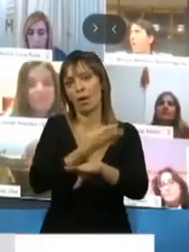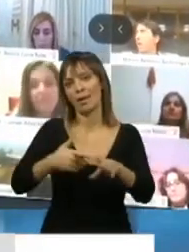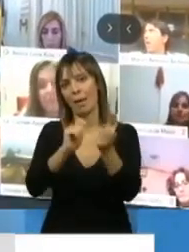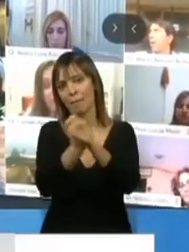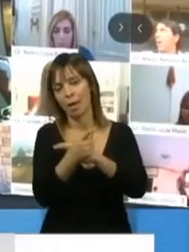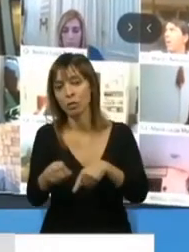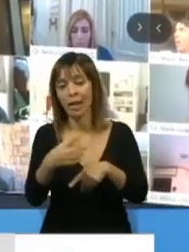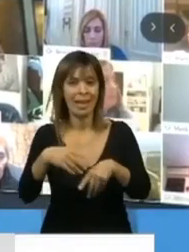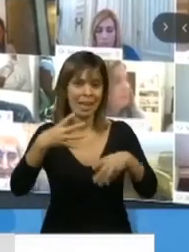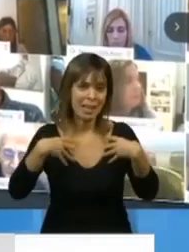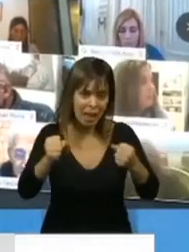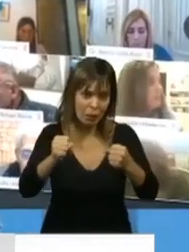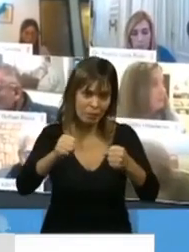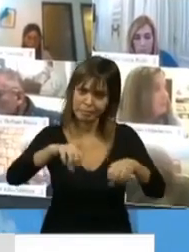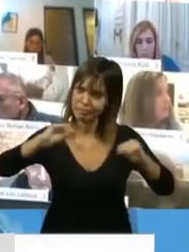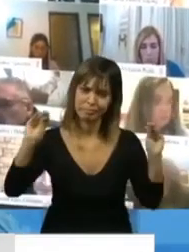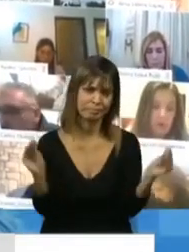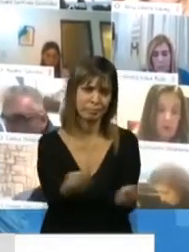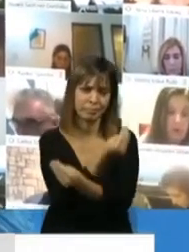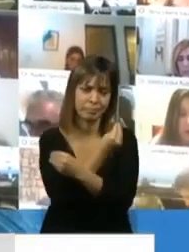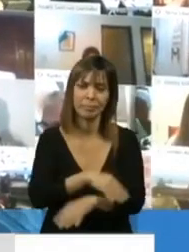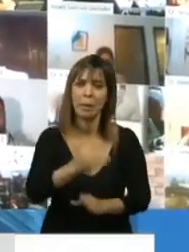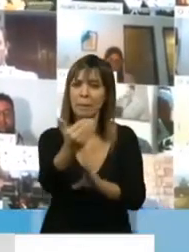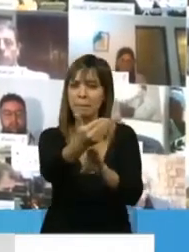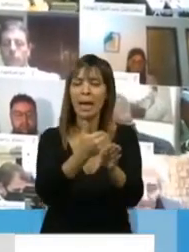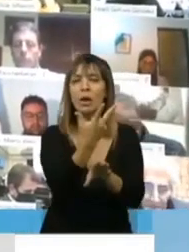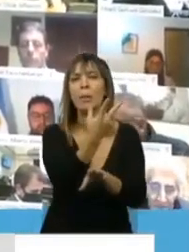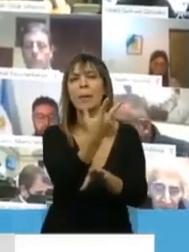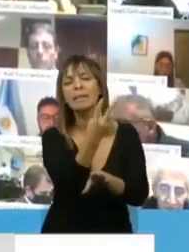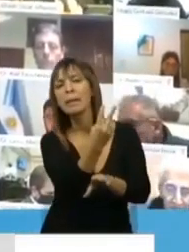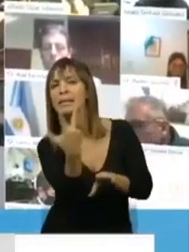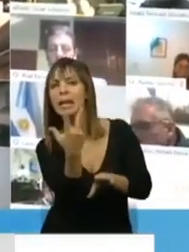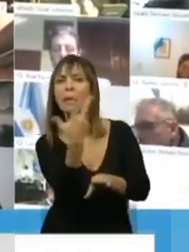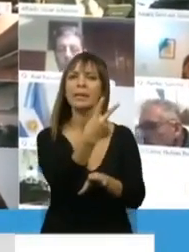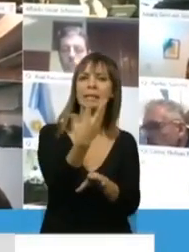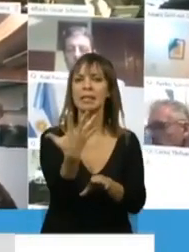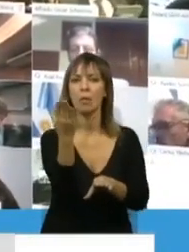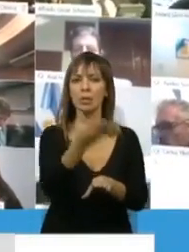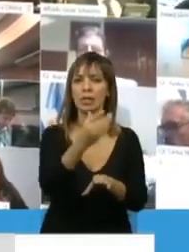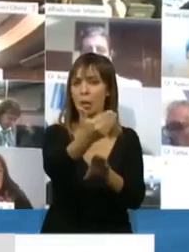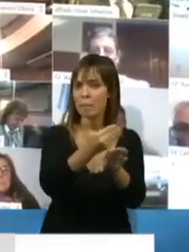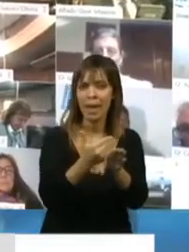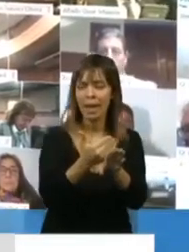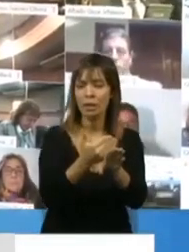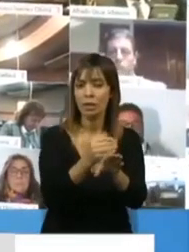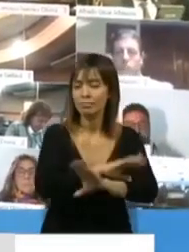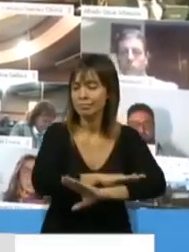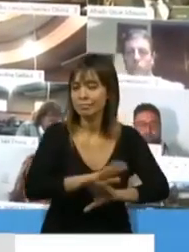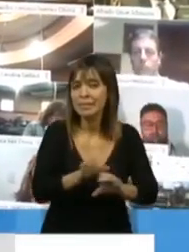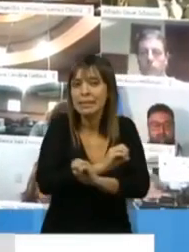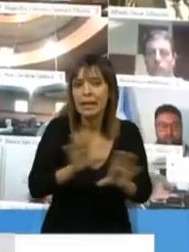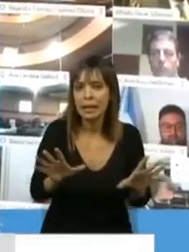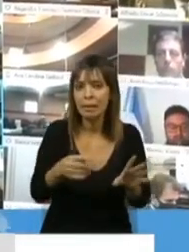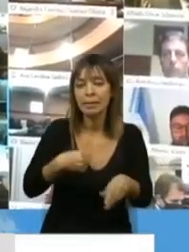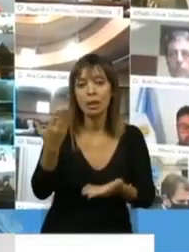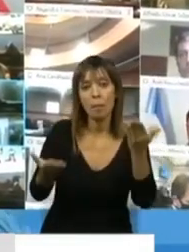salud perdió en términos reales entre un 23 y 25%, es decir, un ajuste brutal, sino que también, si vemos, por ejemplo, en la